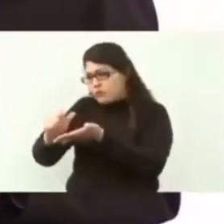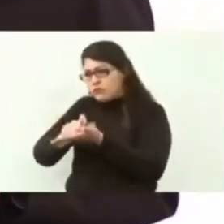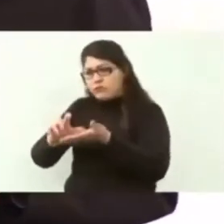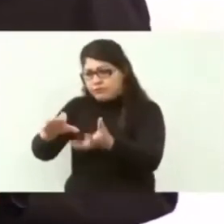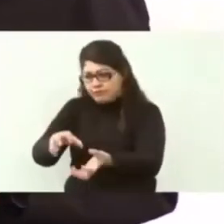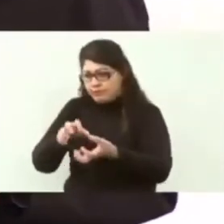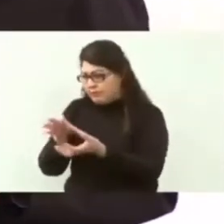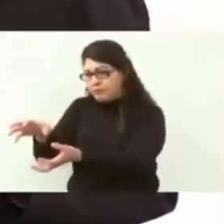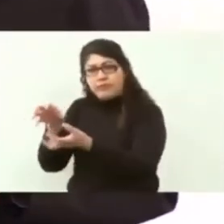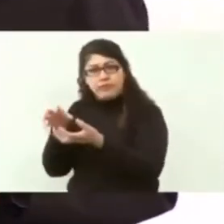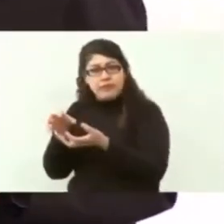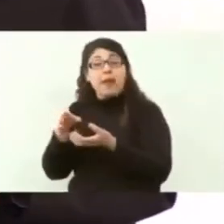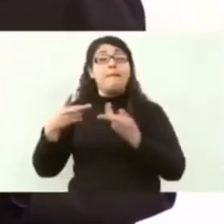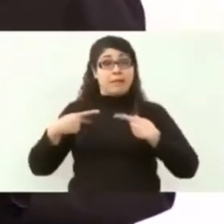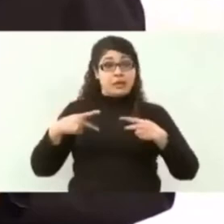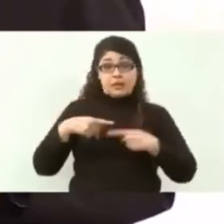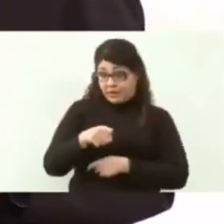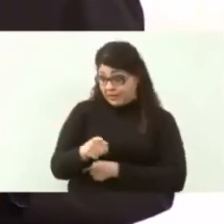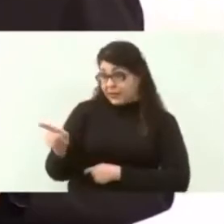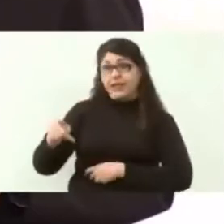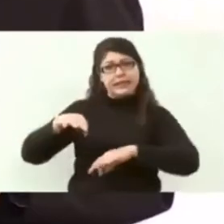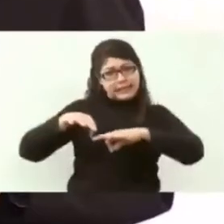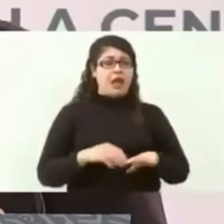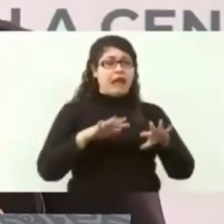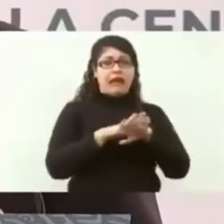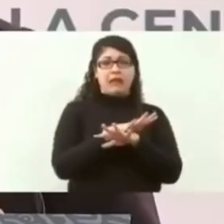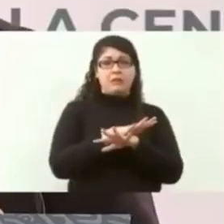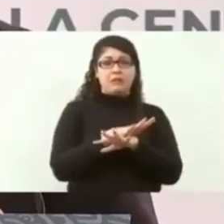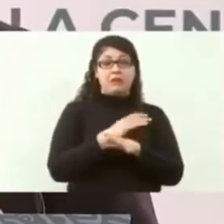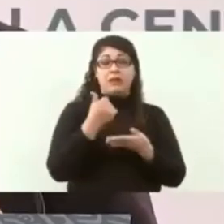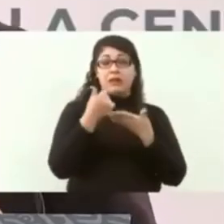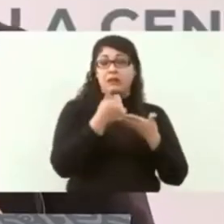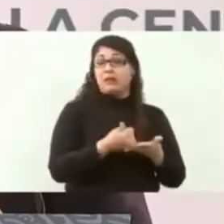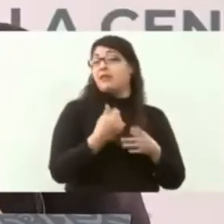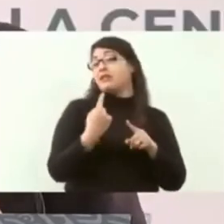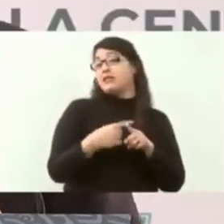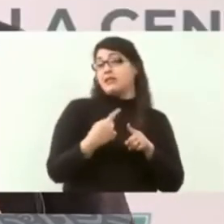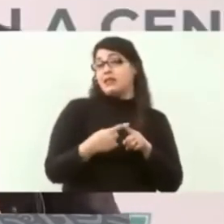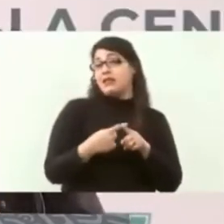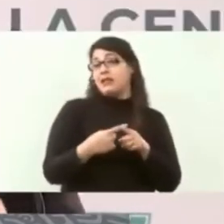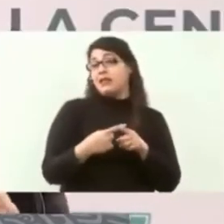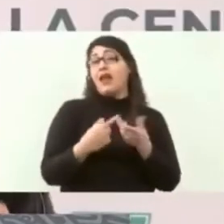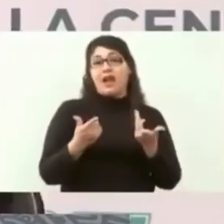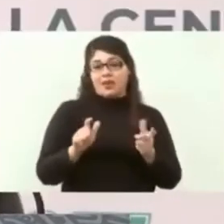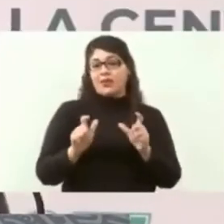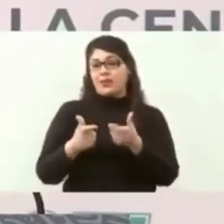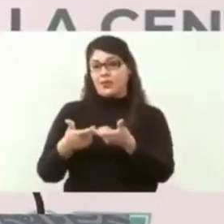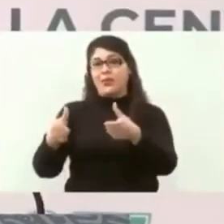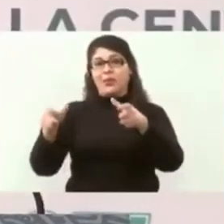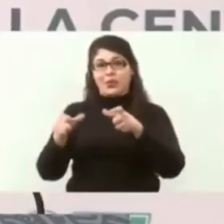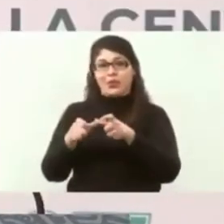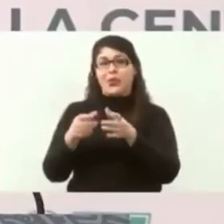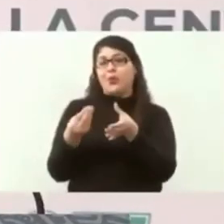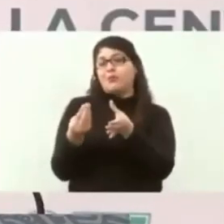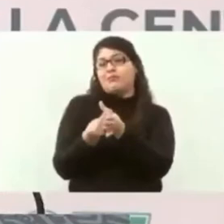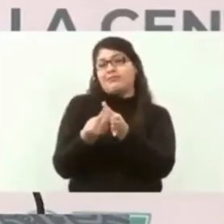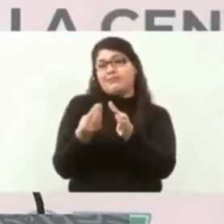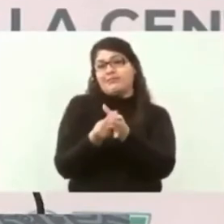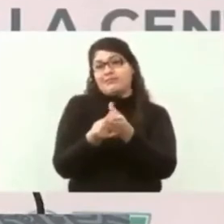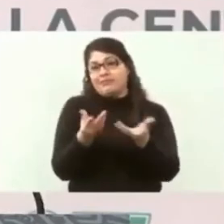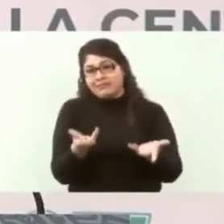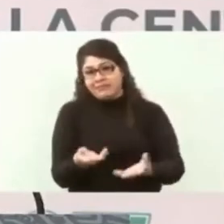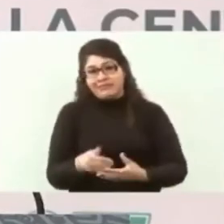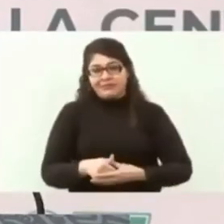la gente que vive en esta región. En el caso de que no se pueda, con el actual marco legal,